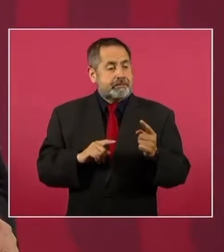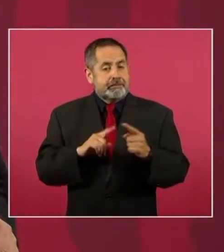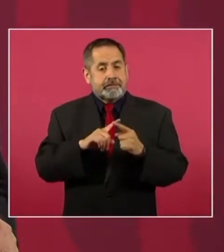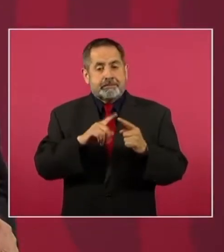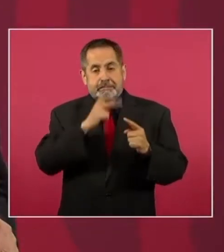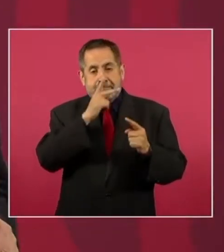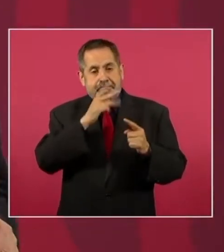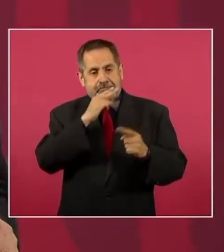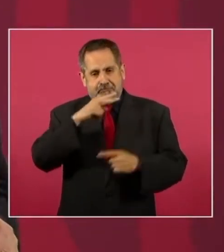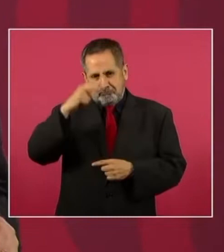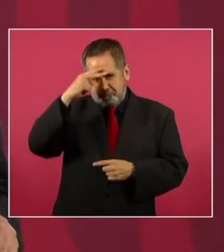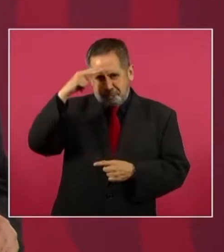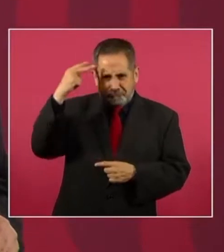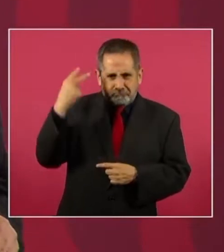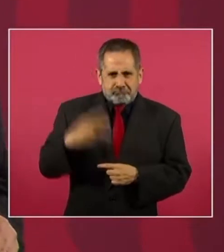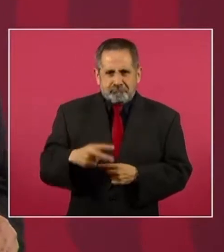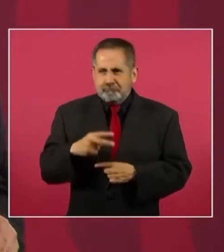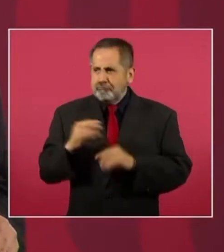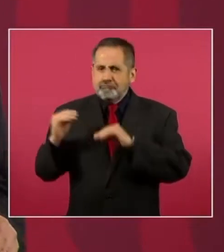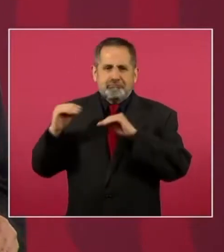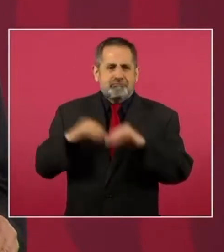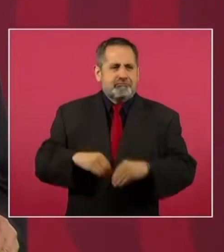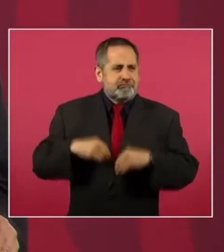de mexicanos, migrantes,